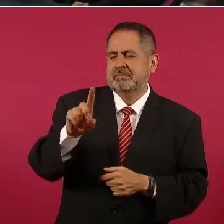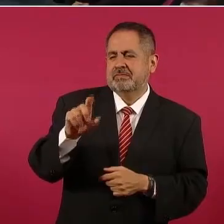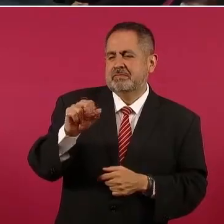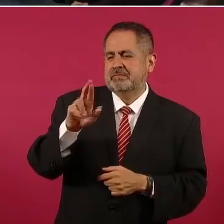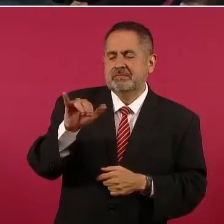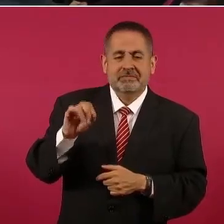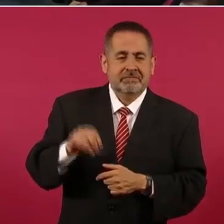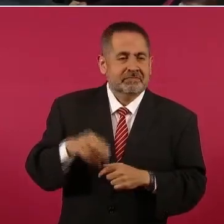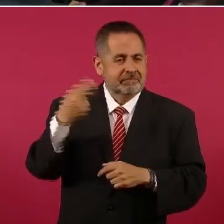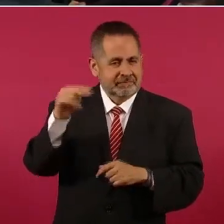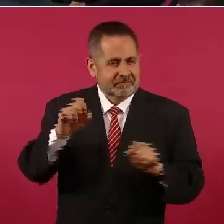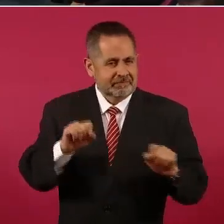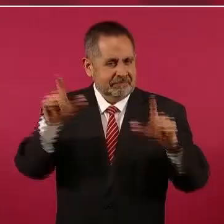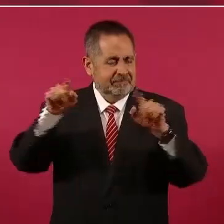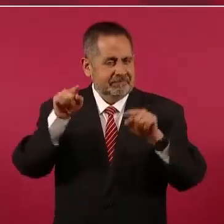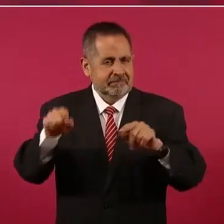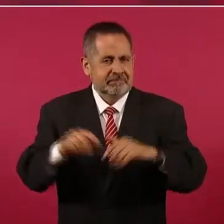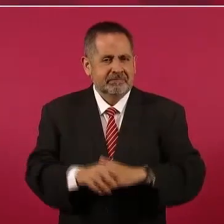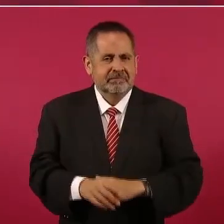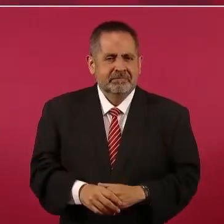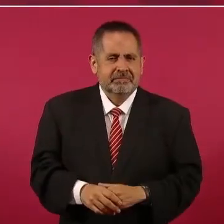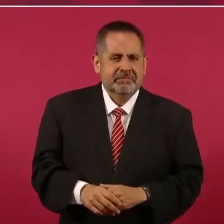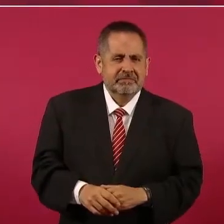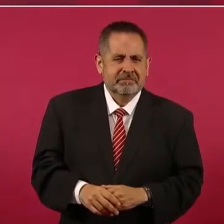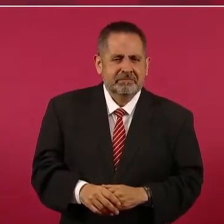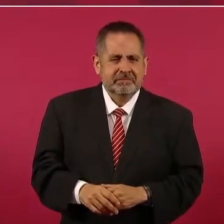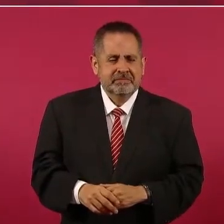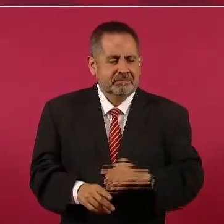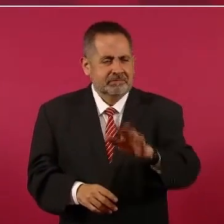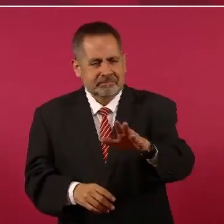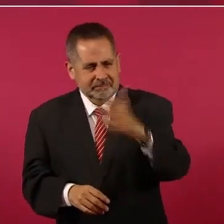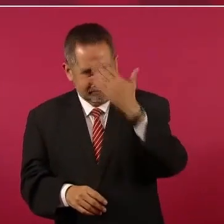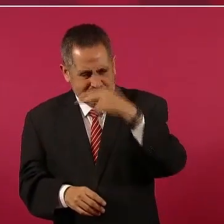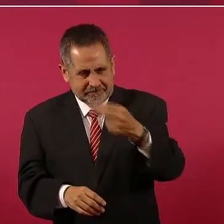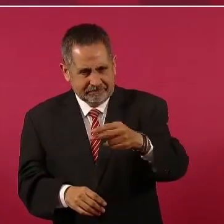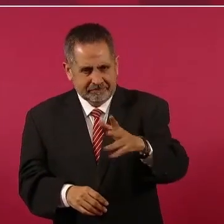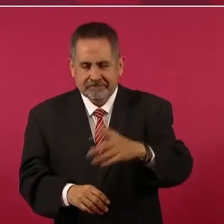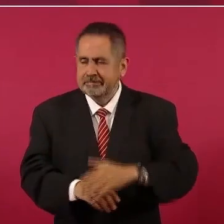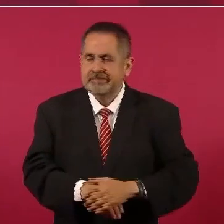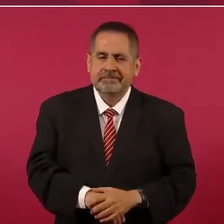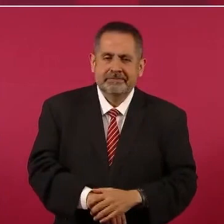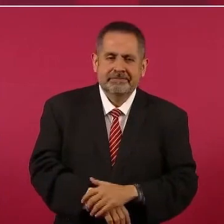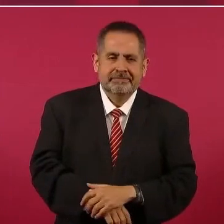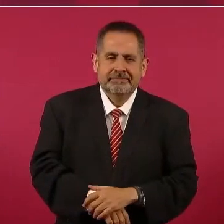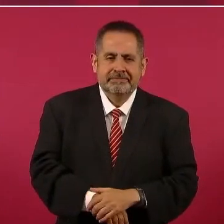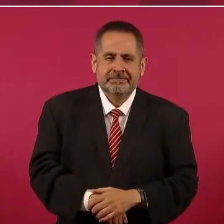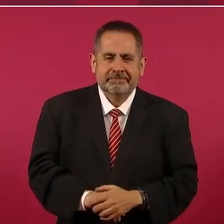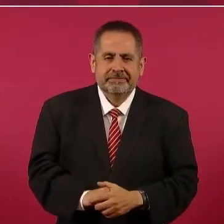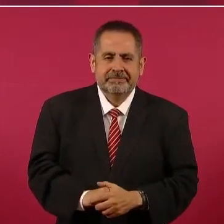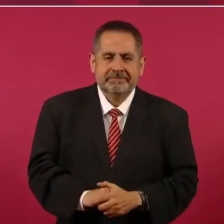Se llama, no, ¿saben cómo se llama? No daría una explicación. ¿Saben cómo se llama? No, es que